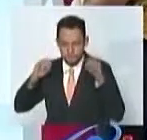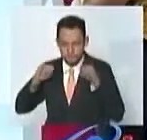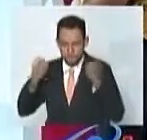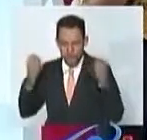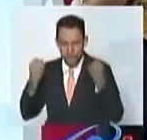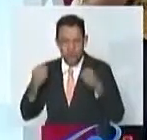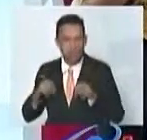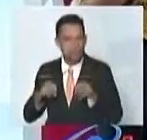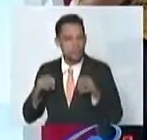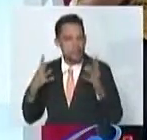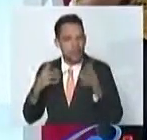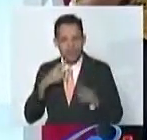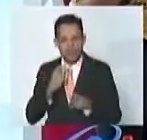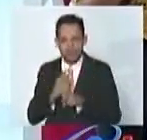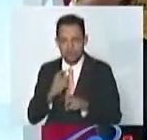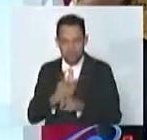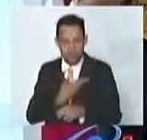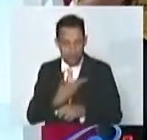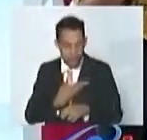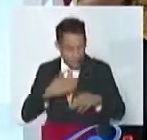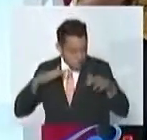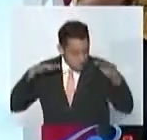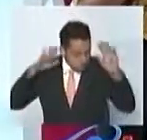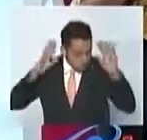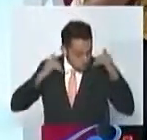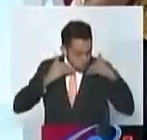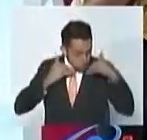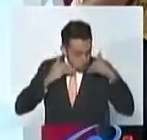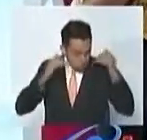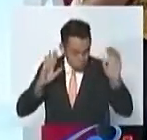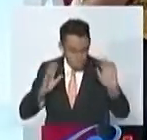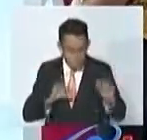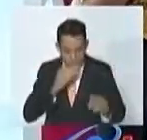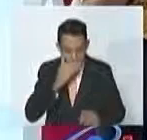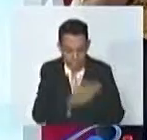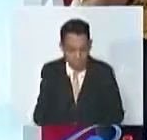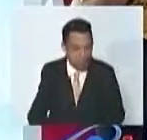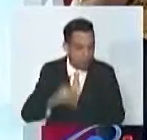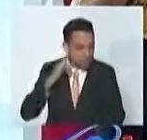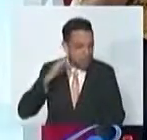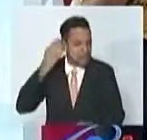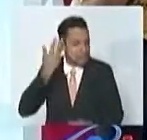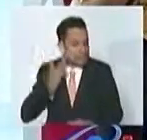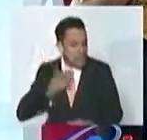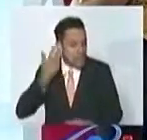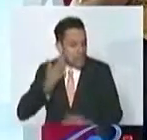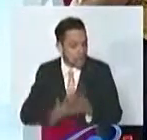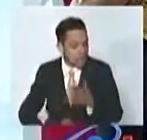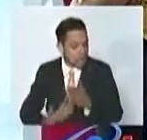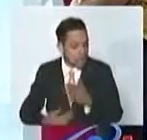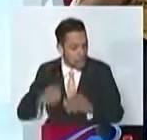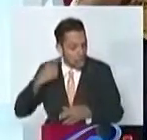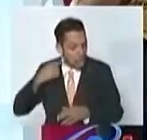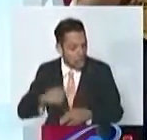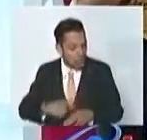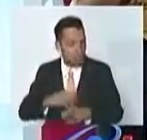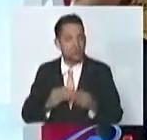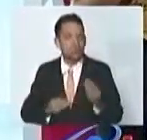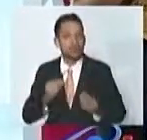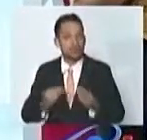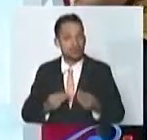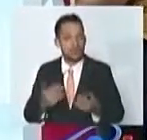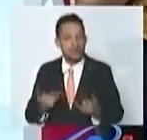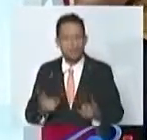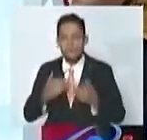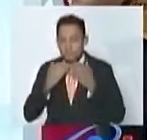reventó. La mamá dice, no sé qué pasó, se reventó el oído. Y sucede que no es solamente una vez, pueden suceder